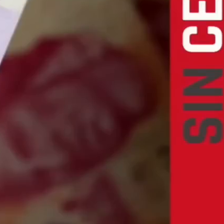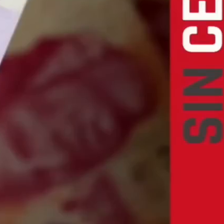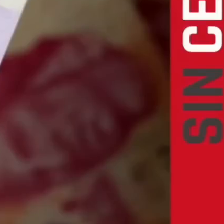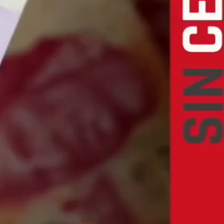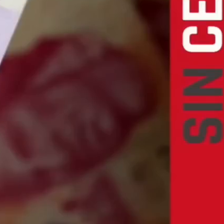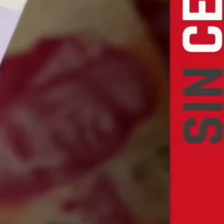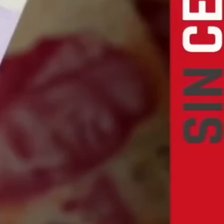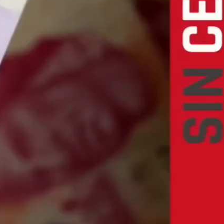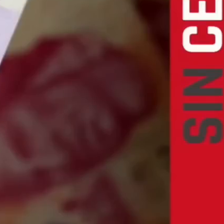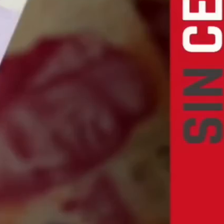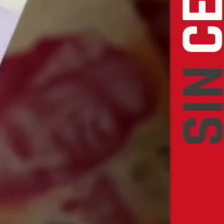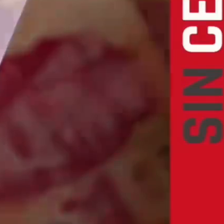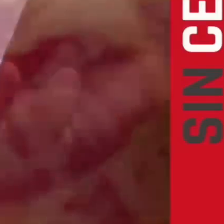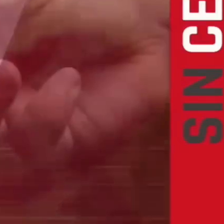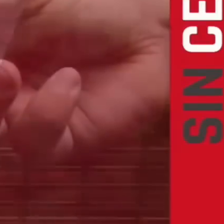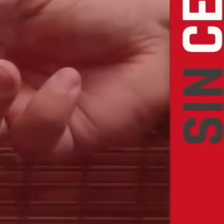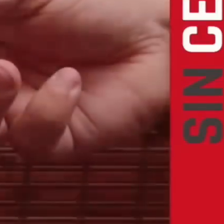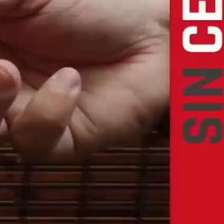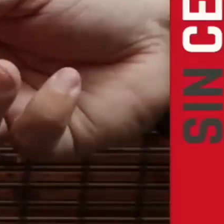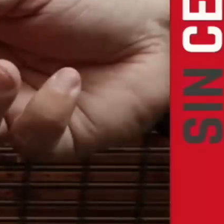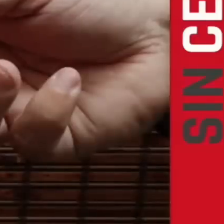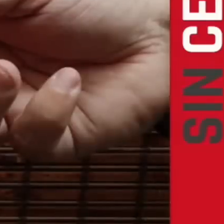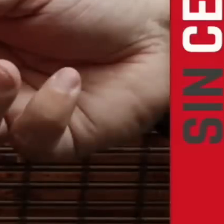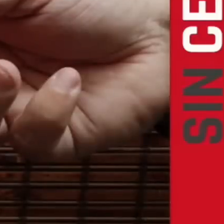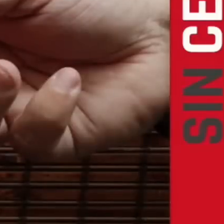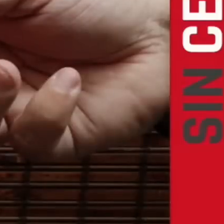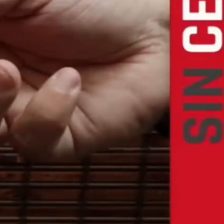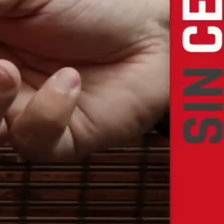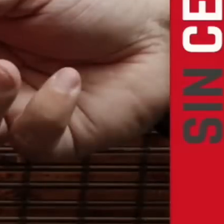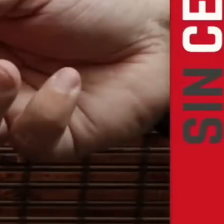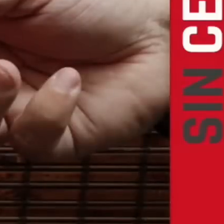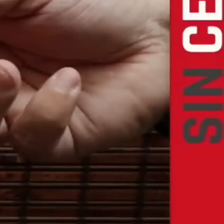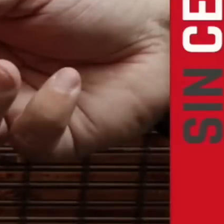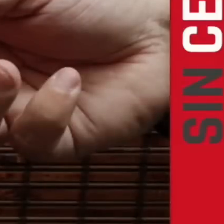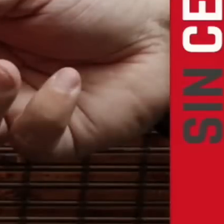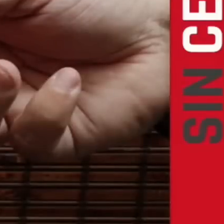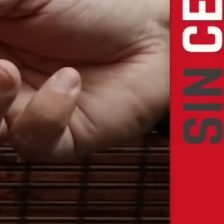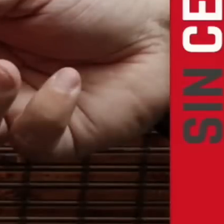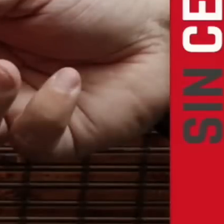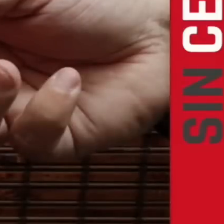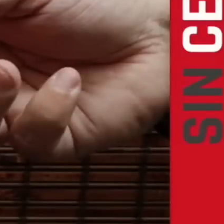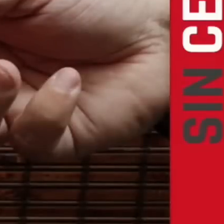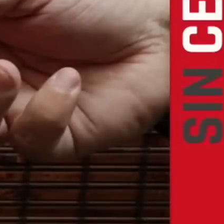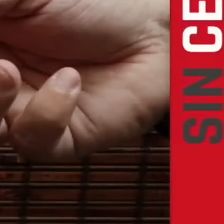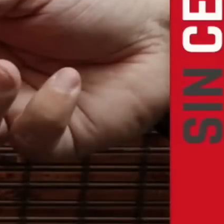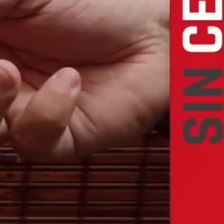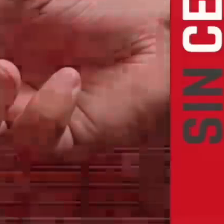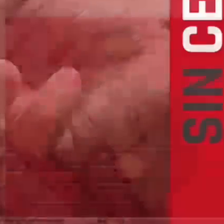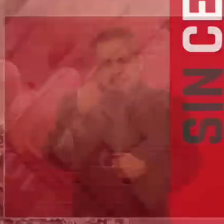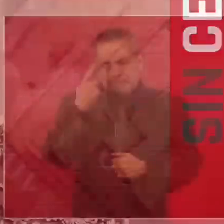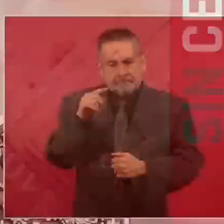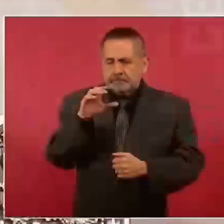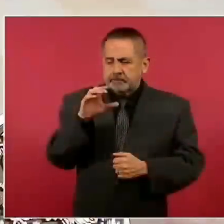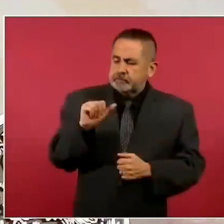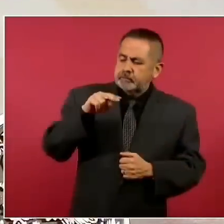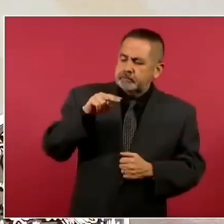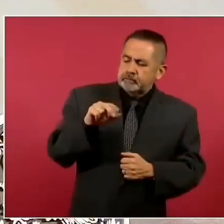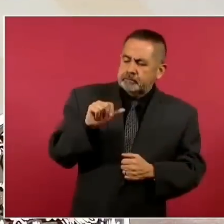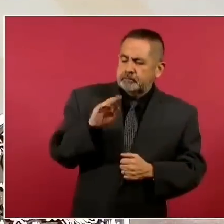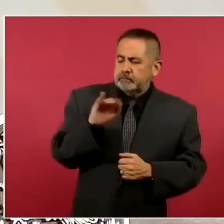pues esto de ganarle su parte atractiva, así dijo el presidente, y que sí va a ser como Dinamarca el próximo año, con médicos,